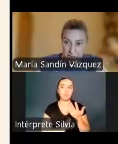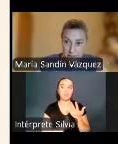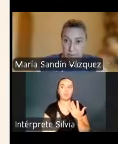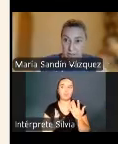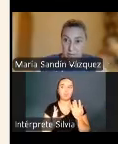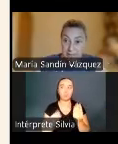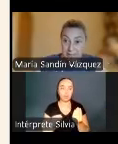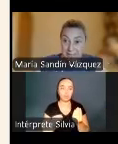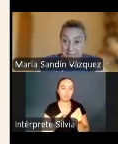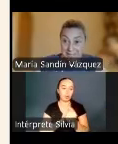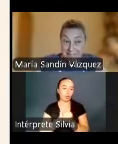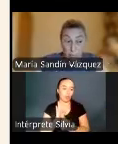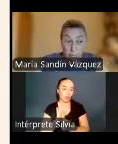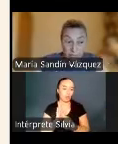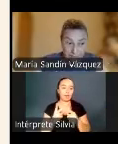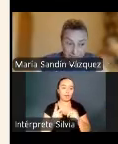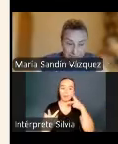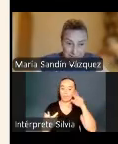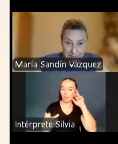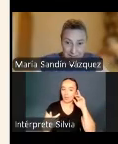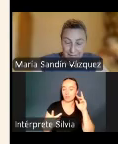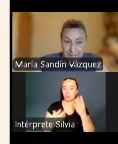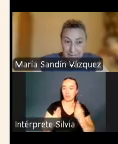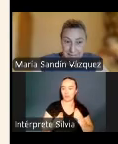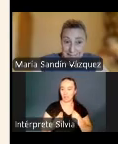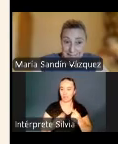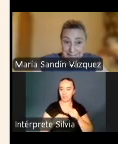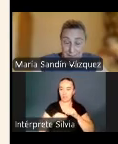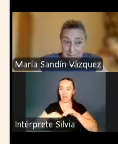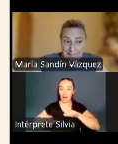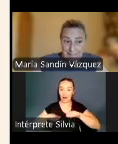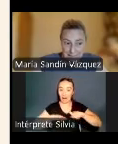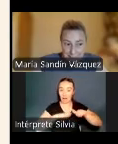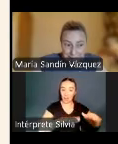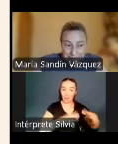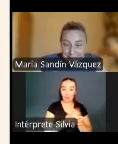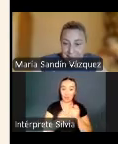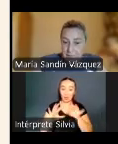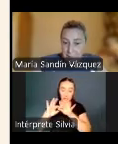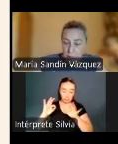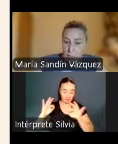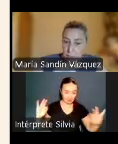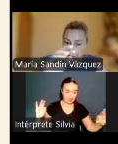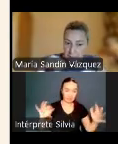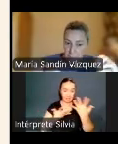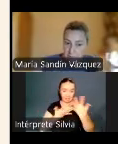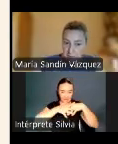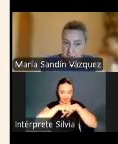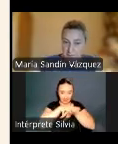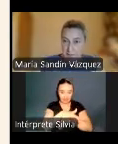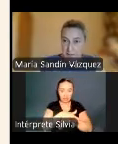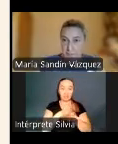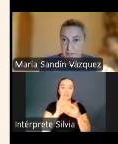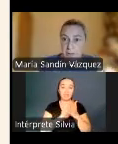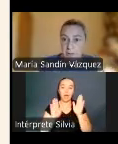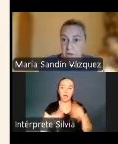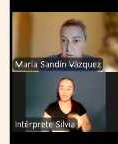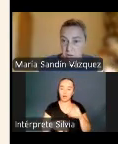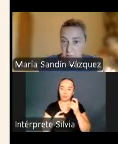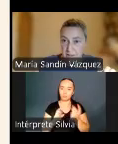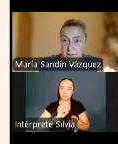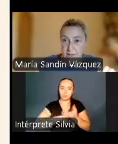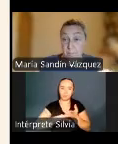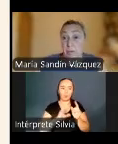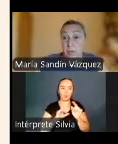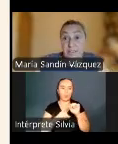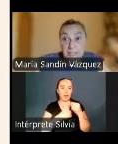condiciones, las experiencias vitales simultáneas y entrelazadas que aquí se van viendo como variables que en